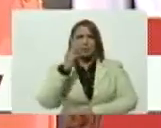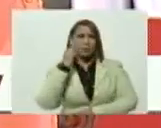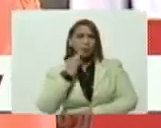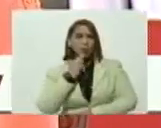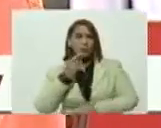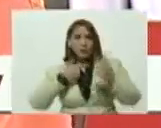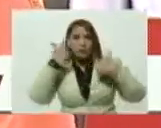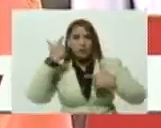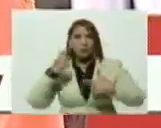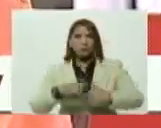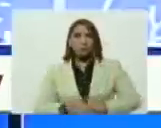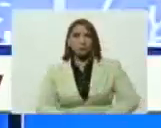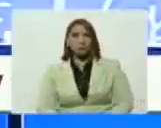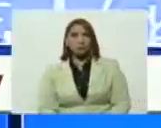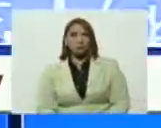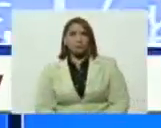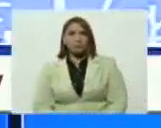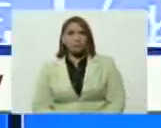y de Chávez.